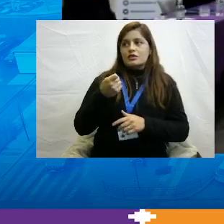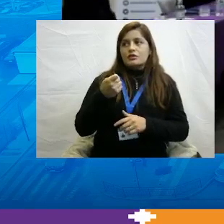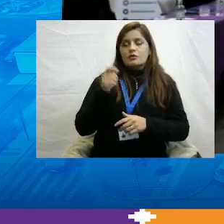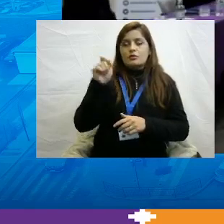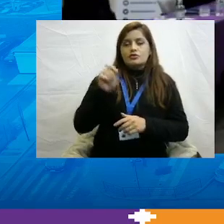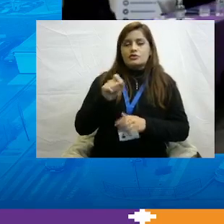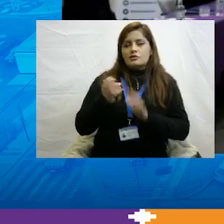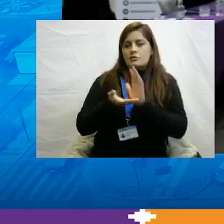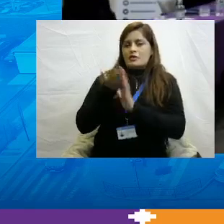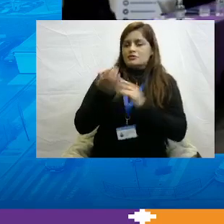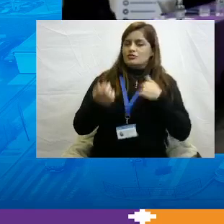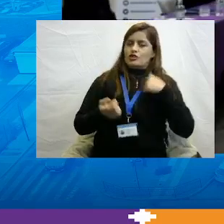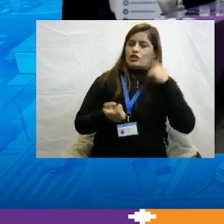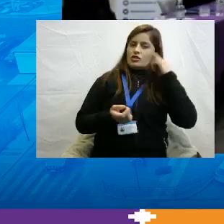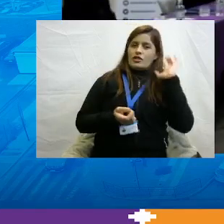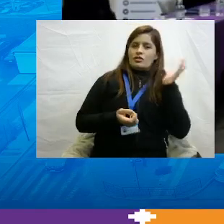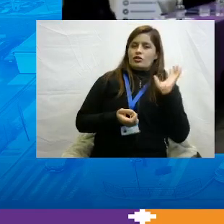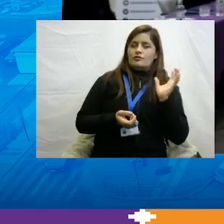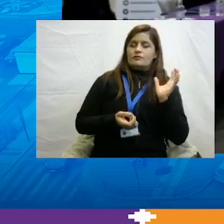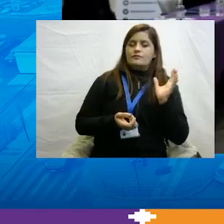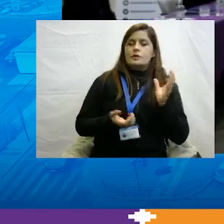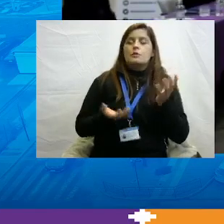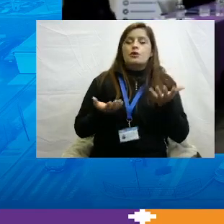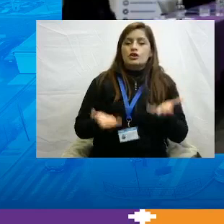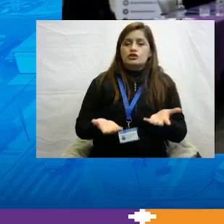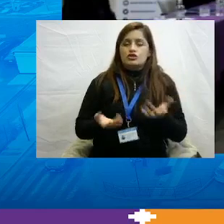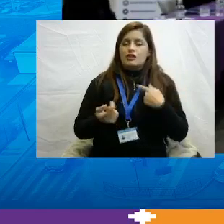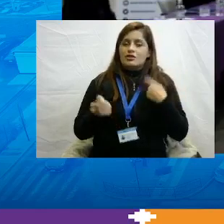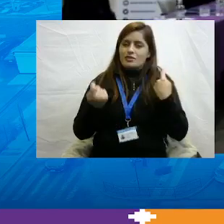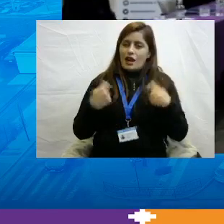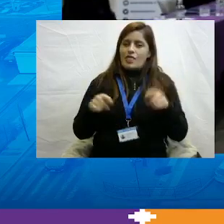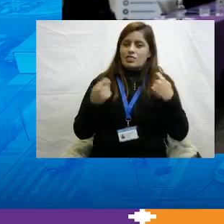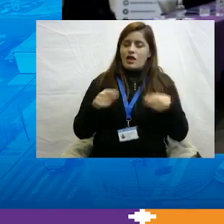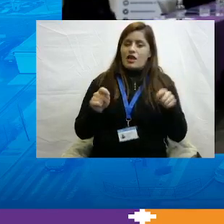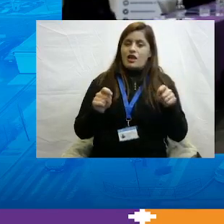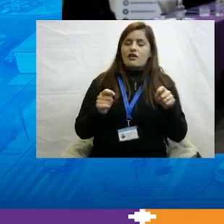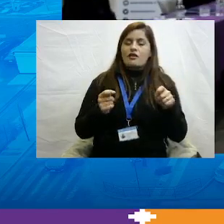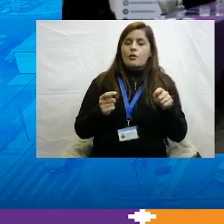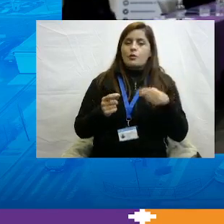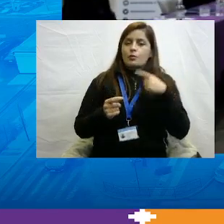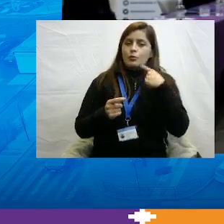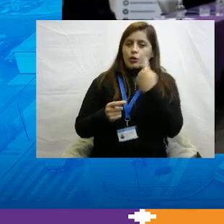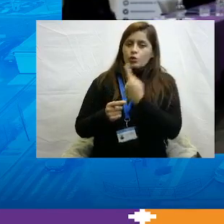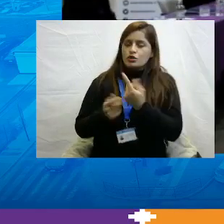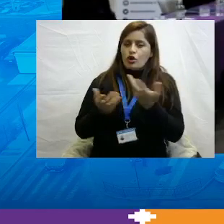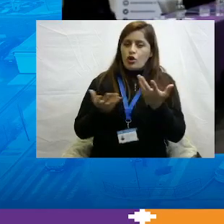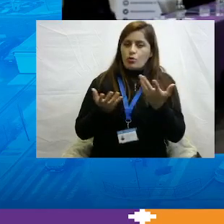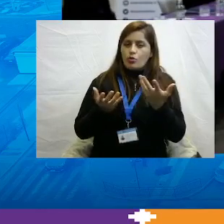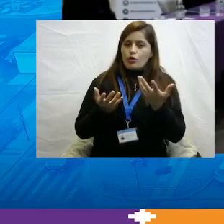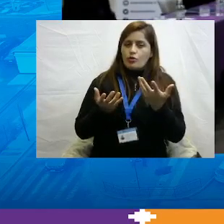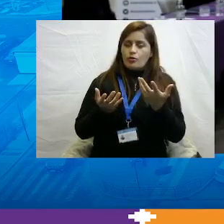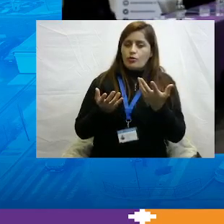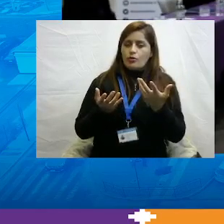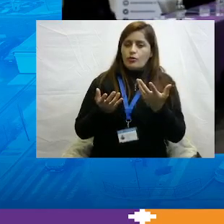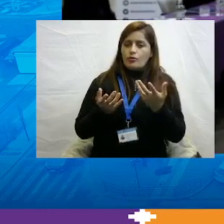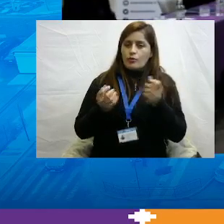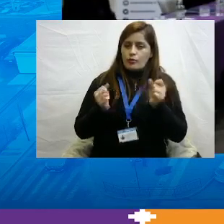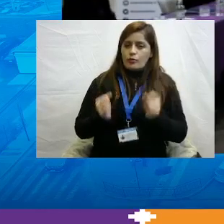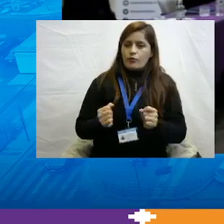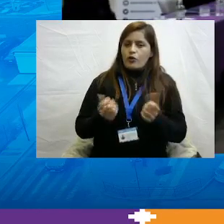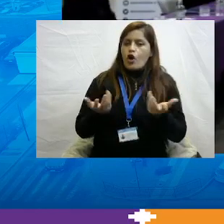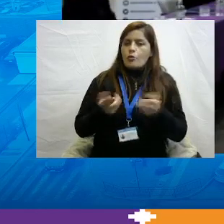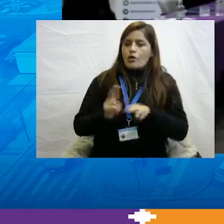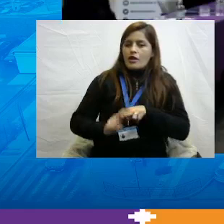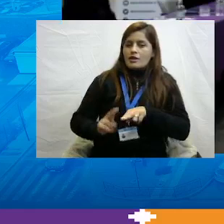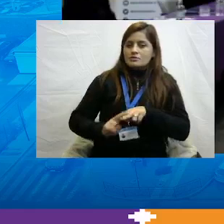Entonces, eso no lo entiendo. Por eso trataba de que usted le pudiera explicar al Consejo cómo lo